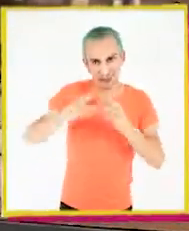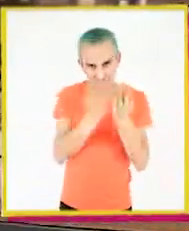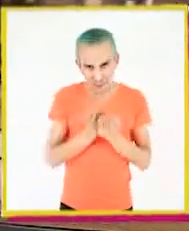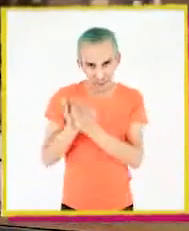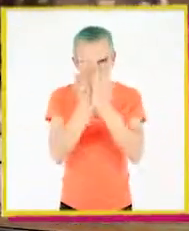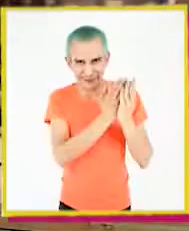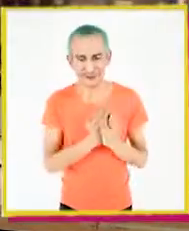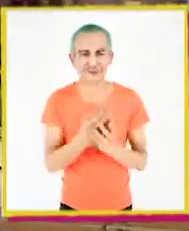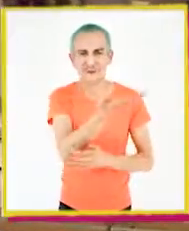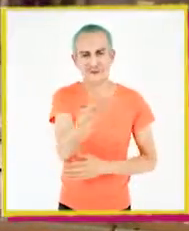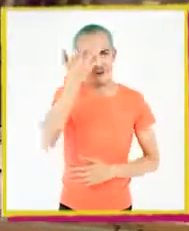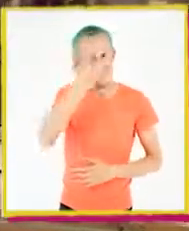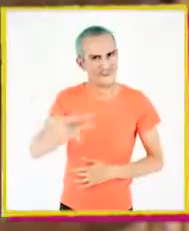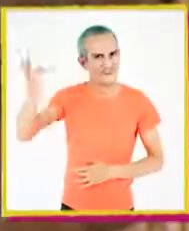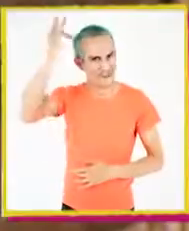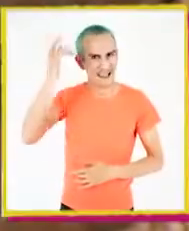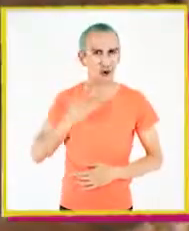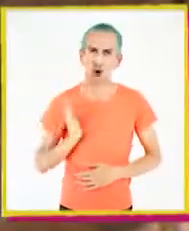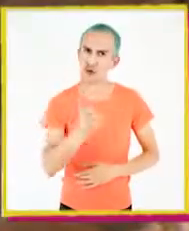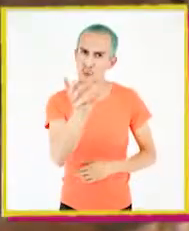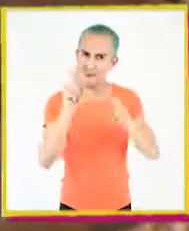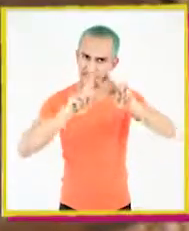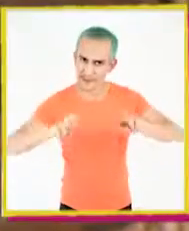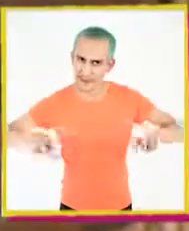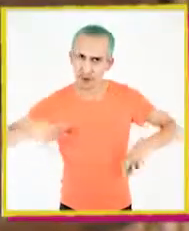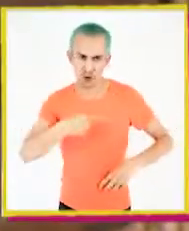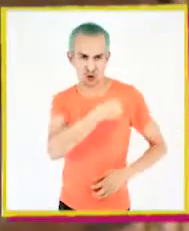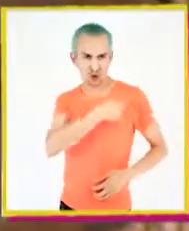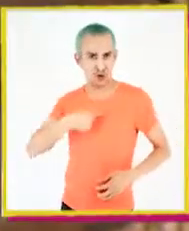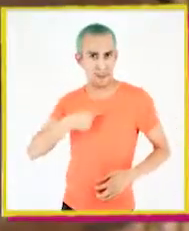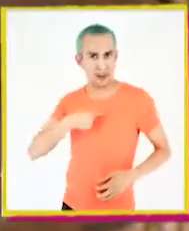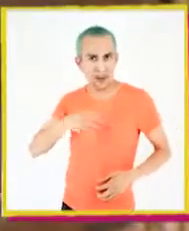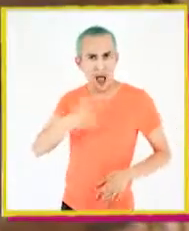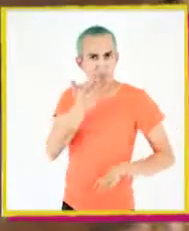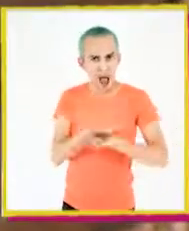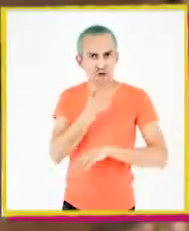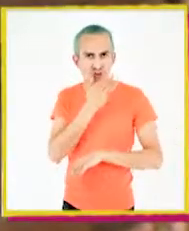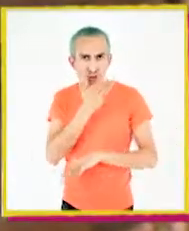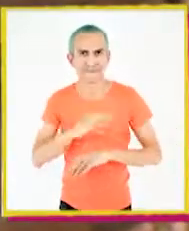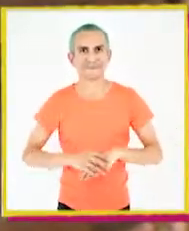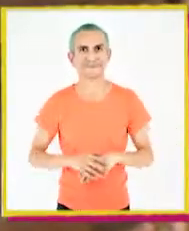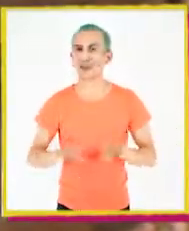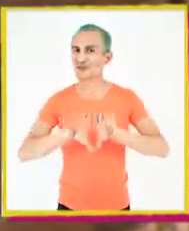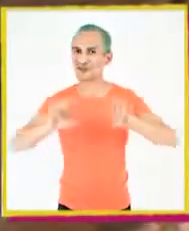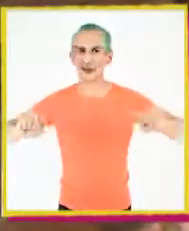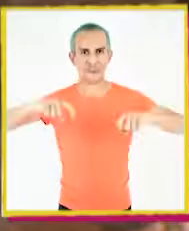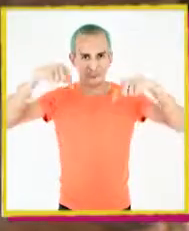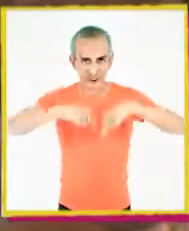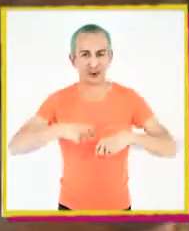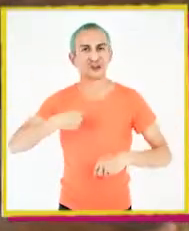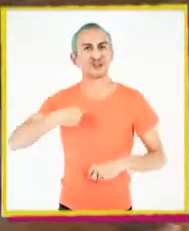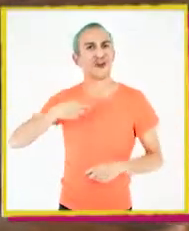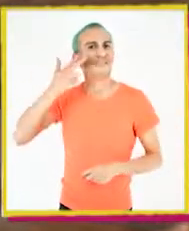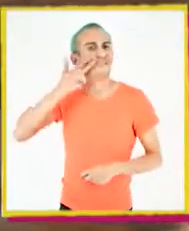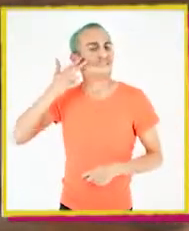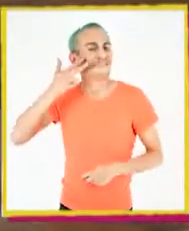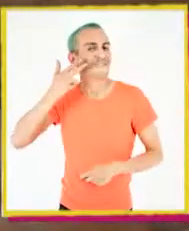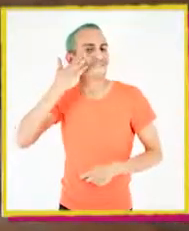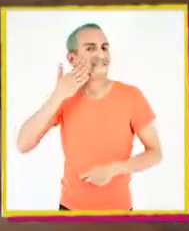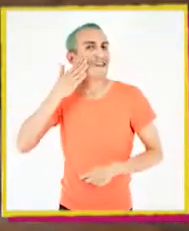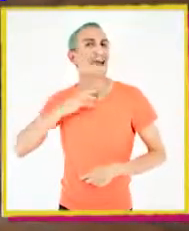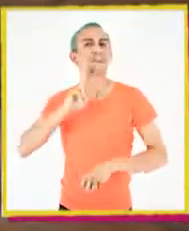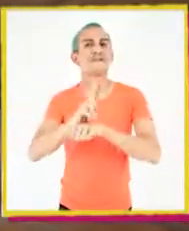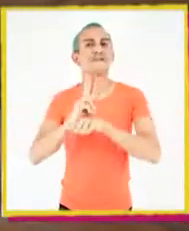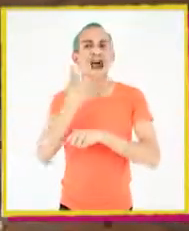hoy. ¡Son secos! Sigan investigando sobre los nombres que les salten dudas. Es todo por hoy. Soy Vicky, su profesora